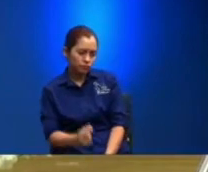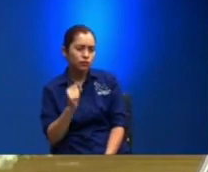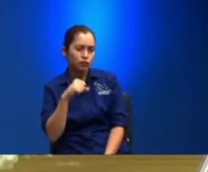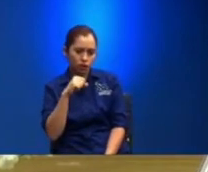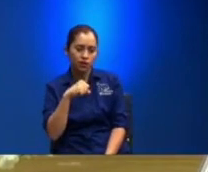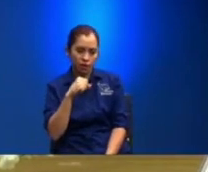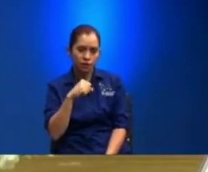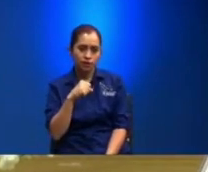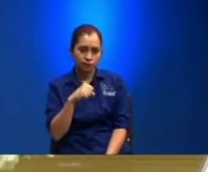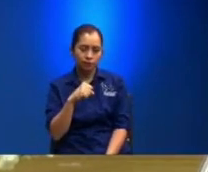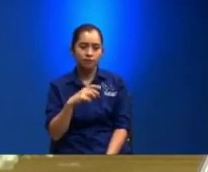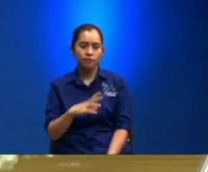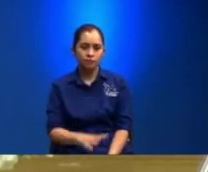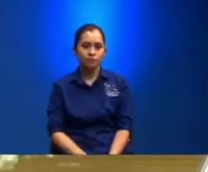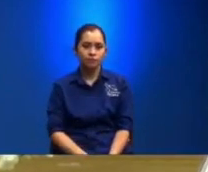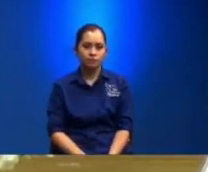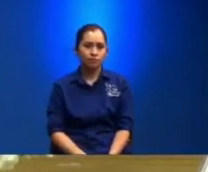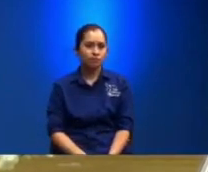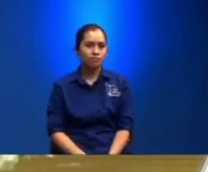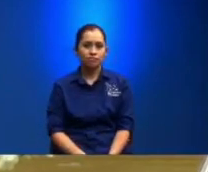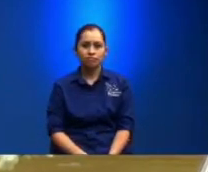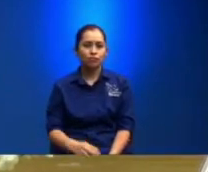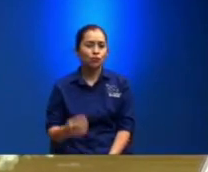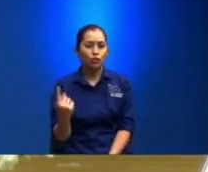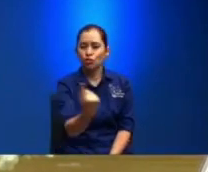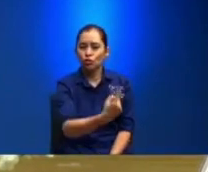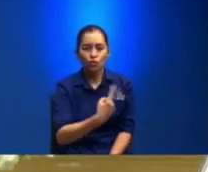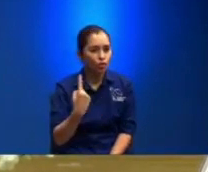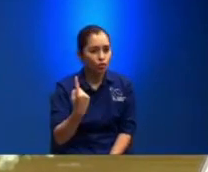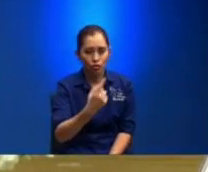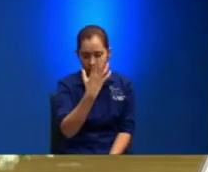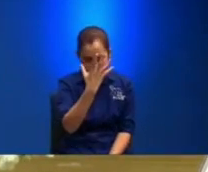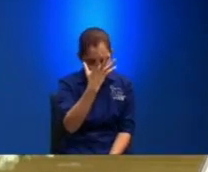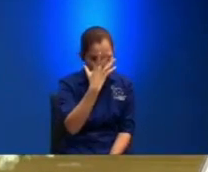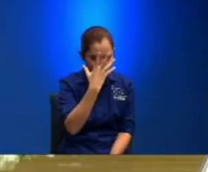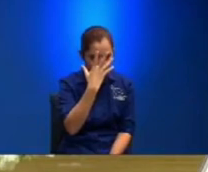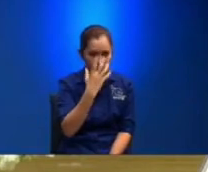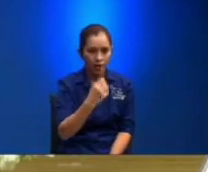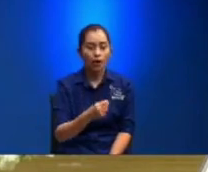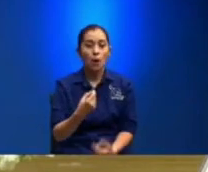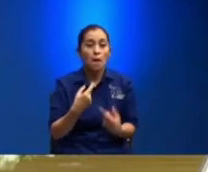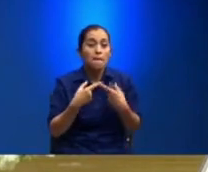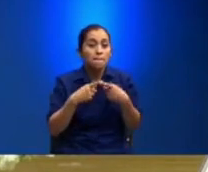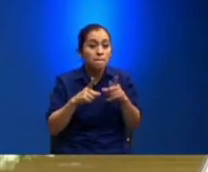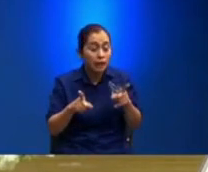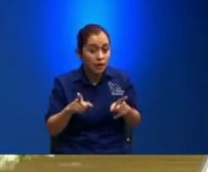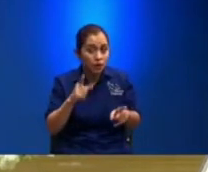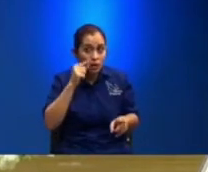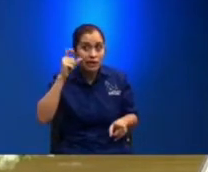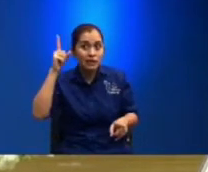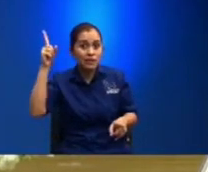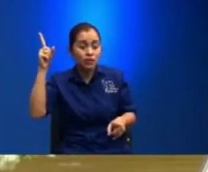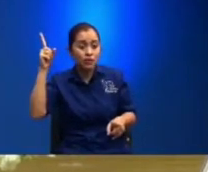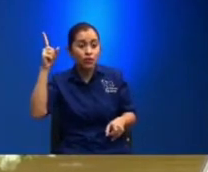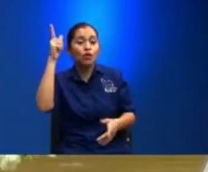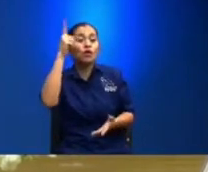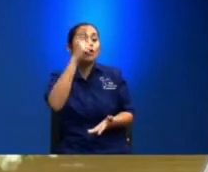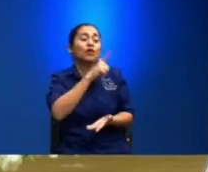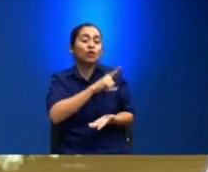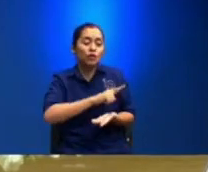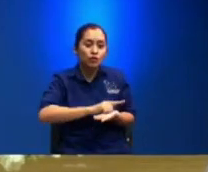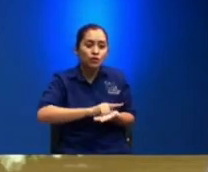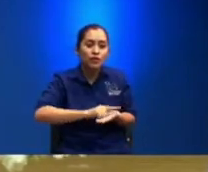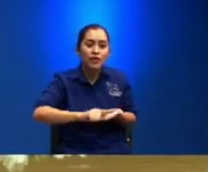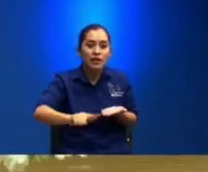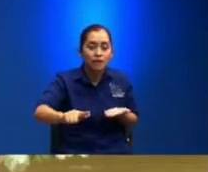pero quien es no sólo una pecado pero el señor nos ha limpiado estas cosas nos escribió para